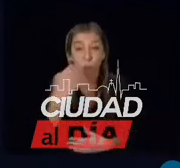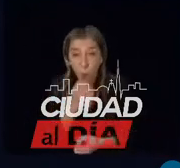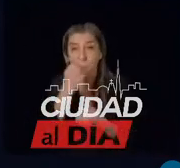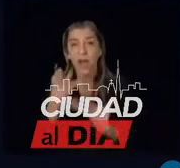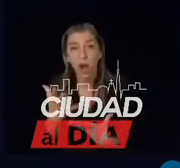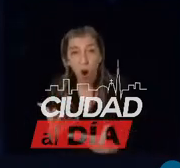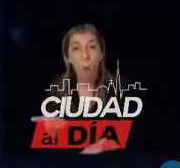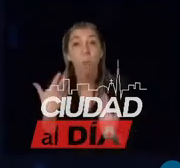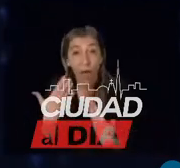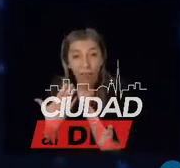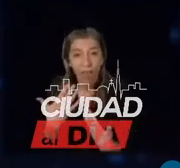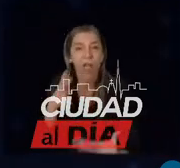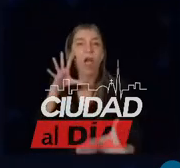ese futuro es liberal